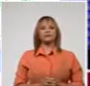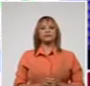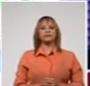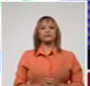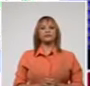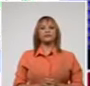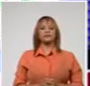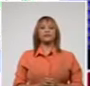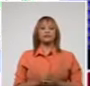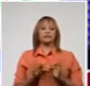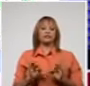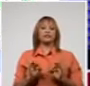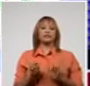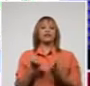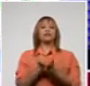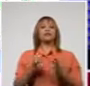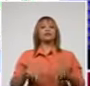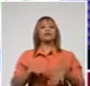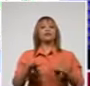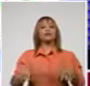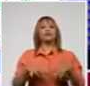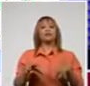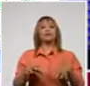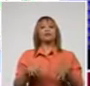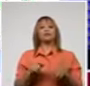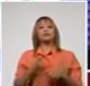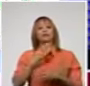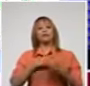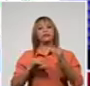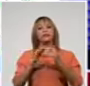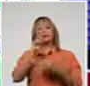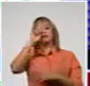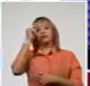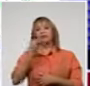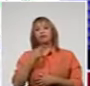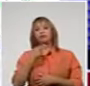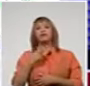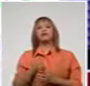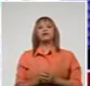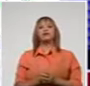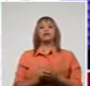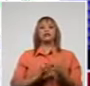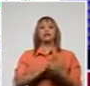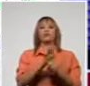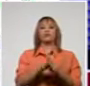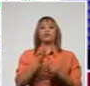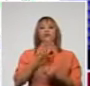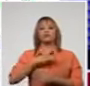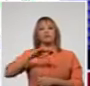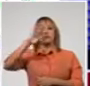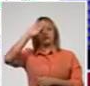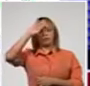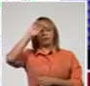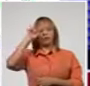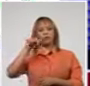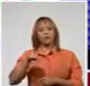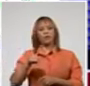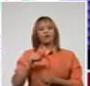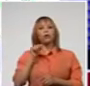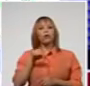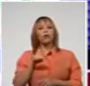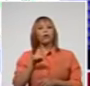Ha sido la actualización del Ministerio de Salud Pública sobre la situación de la COVID-19 en nuestro país. Hoy,